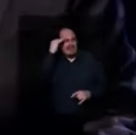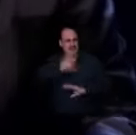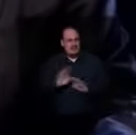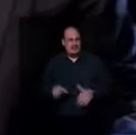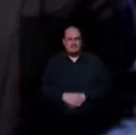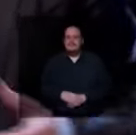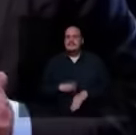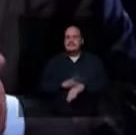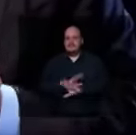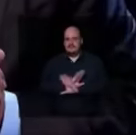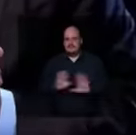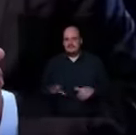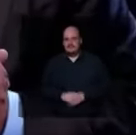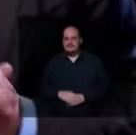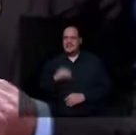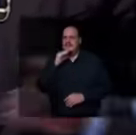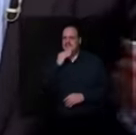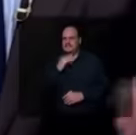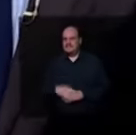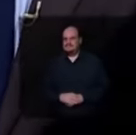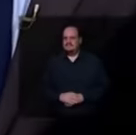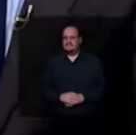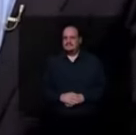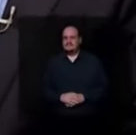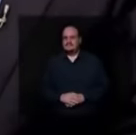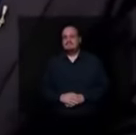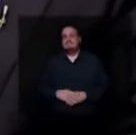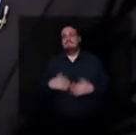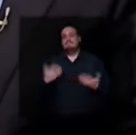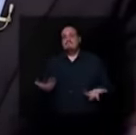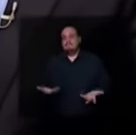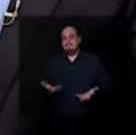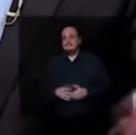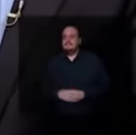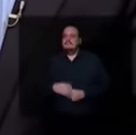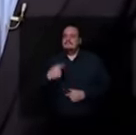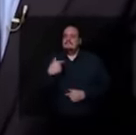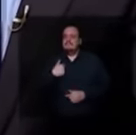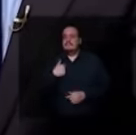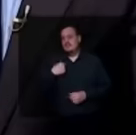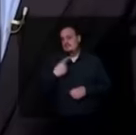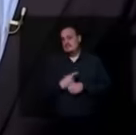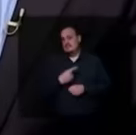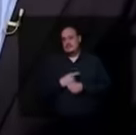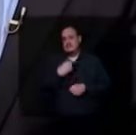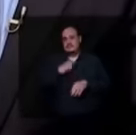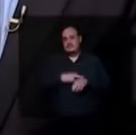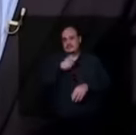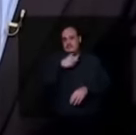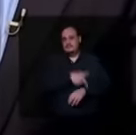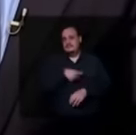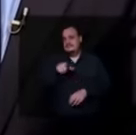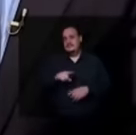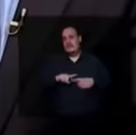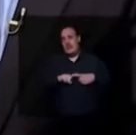las preguntas de Massa eran por sí o por no. Y Milei entró en el juego, que en el ABC de la pregunta y respuesta, sobre todo de un entrevistador